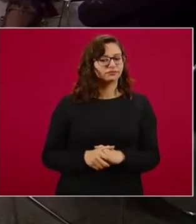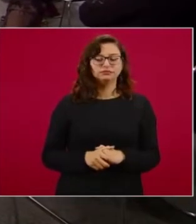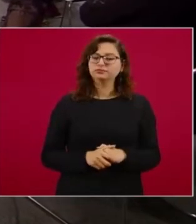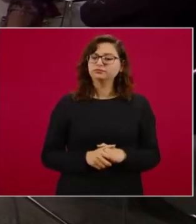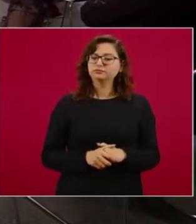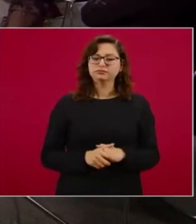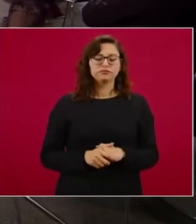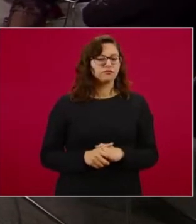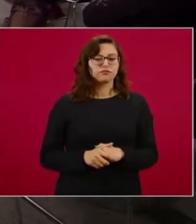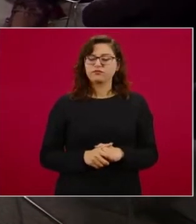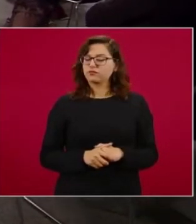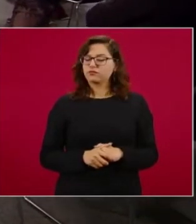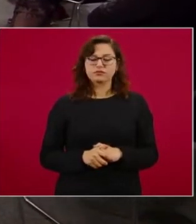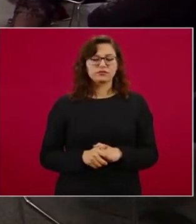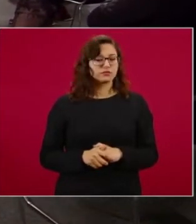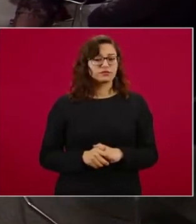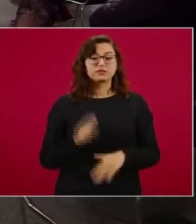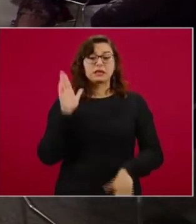Lo importante